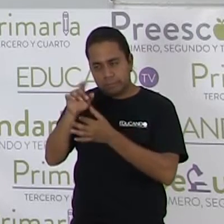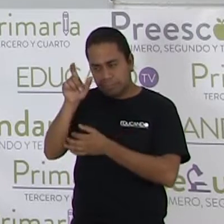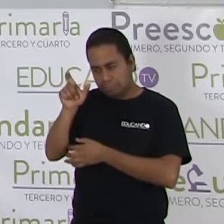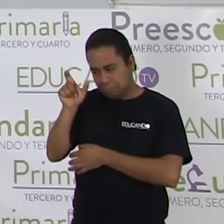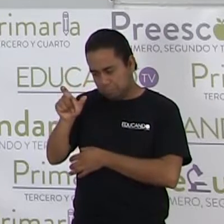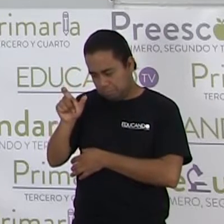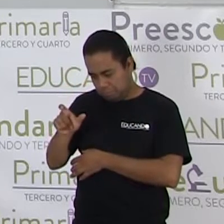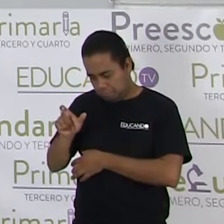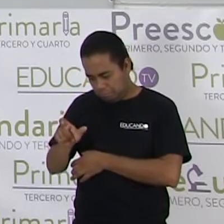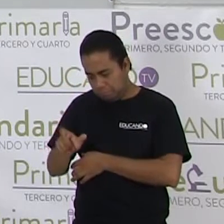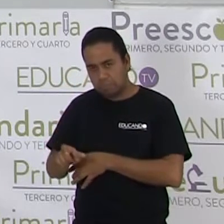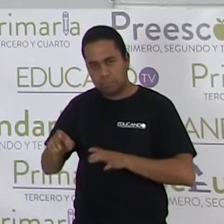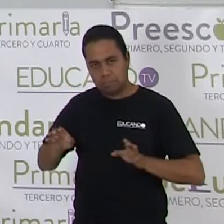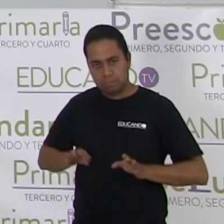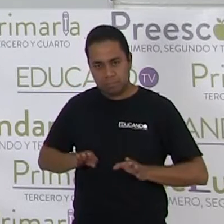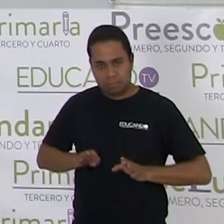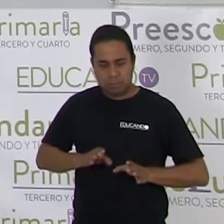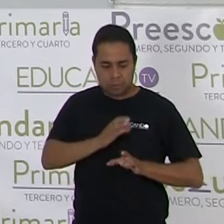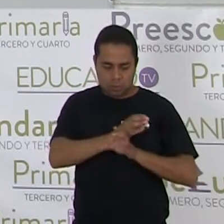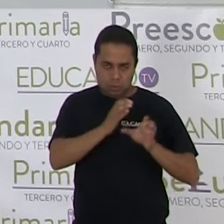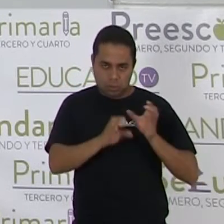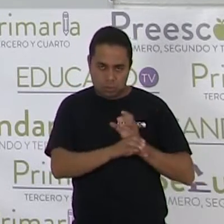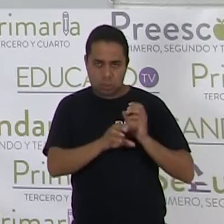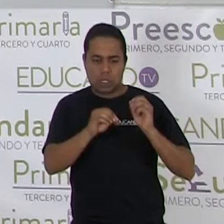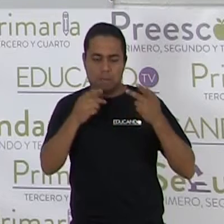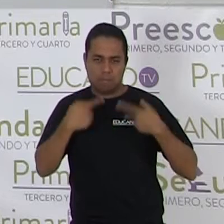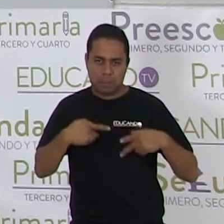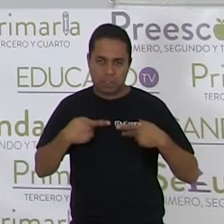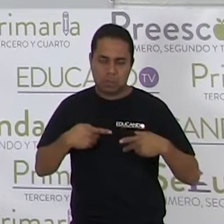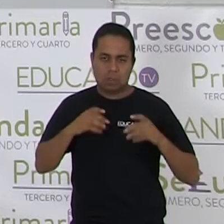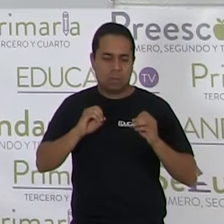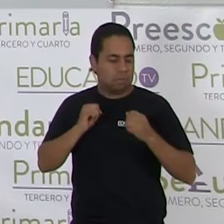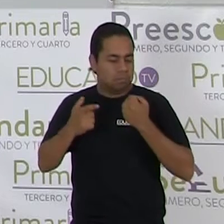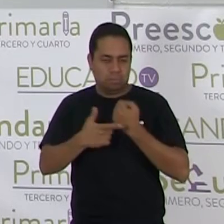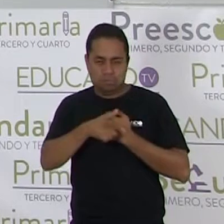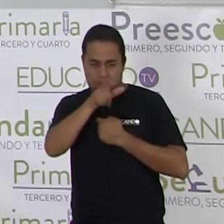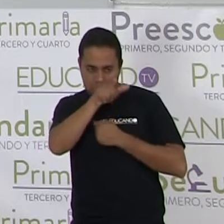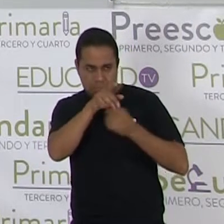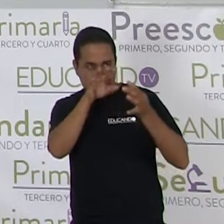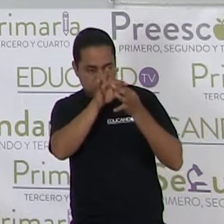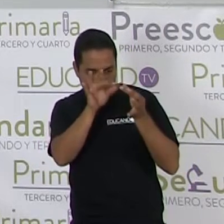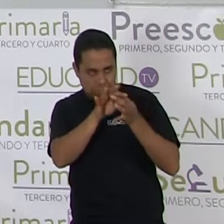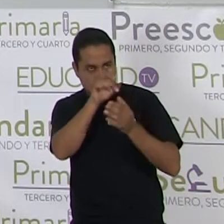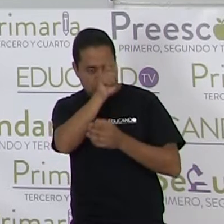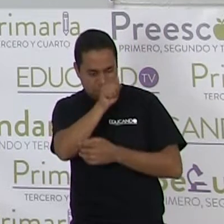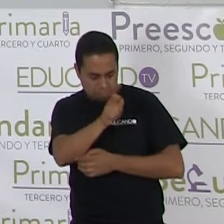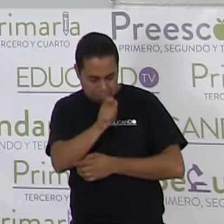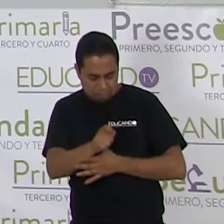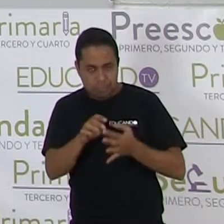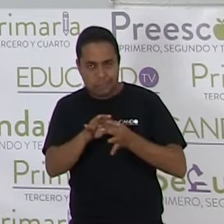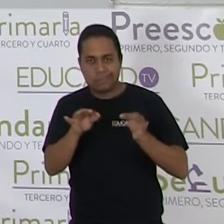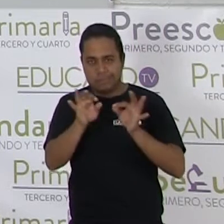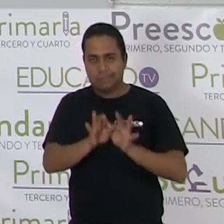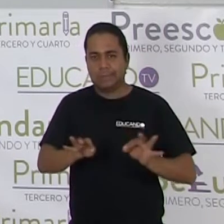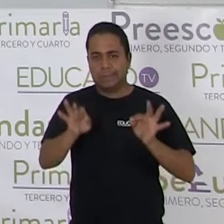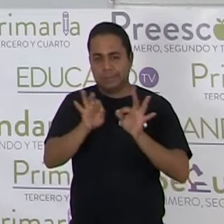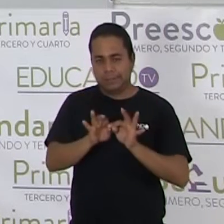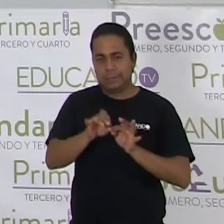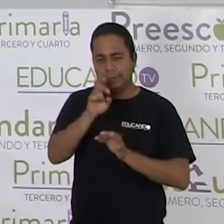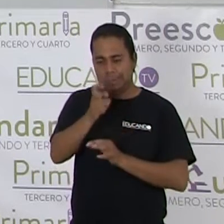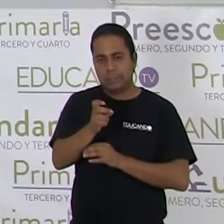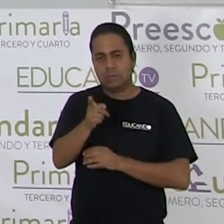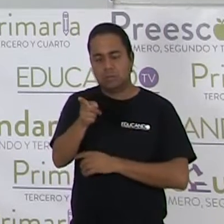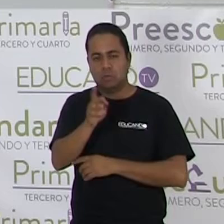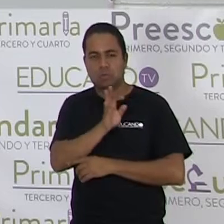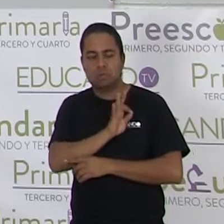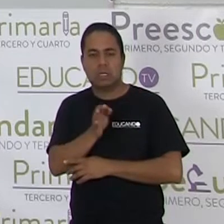los aspectos de una cosa, persona u objeto. Es muy importante que la descripción la